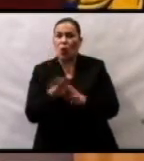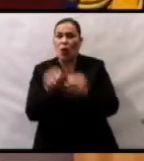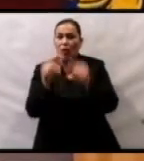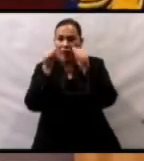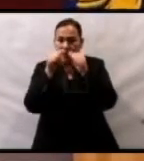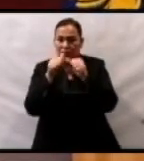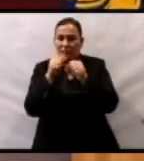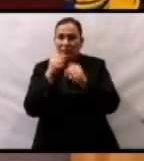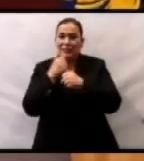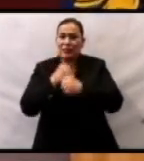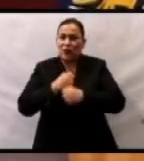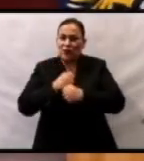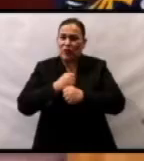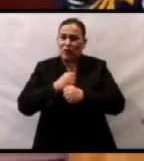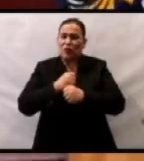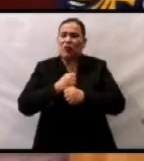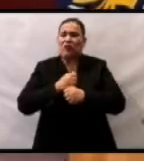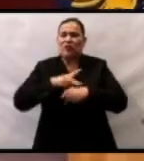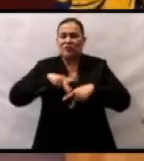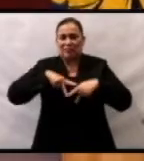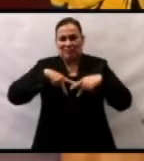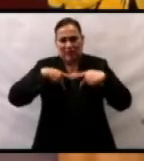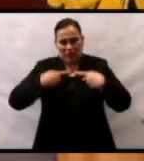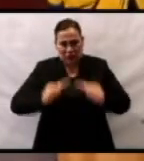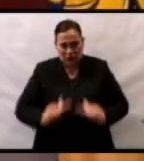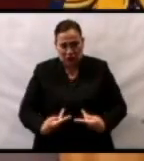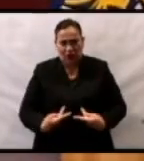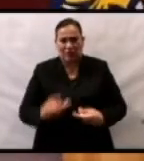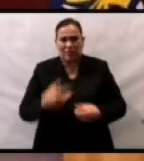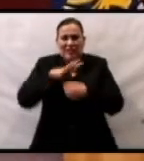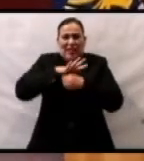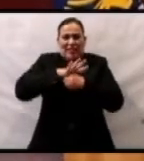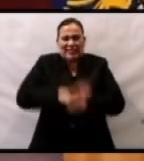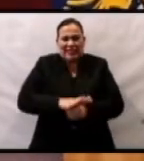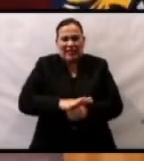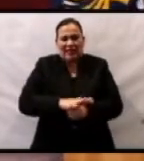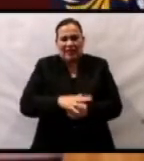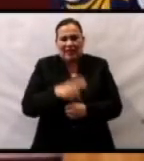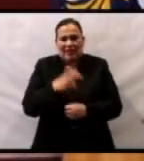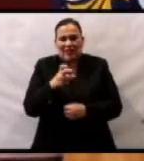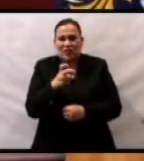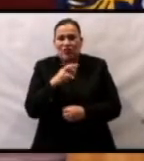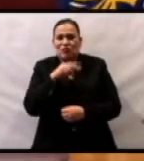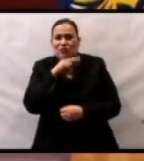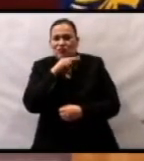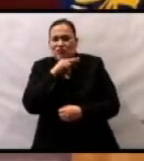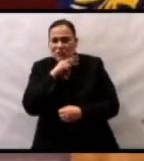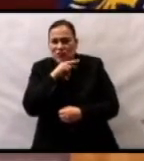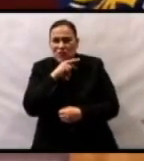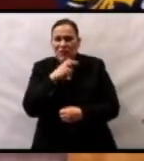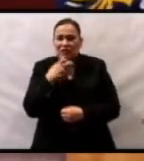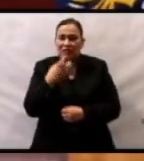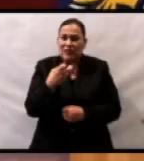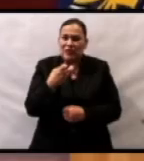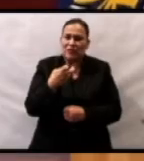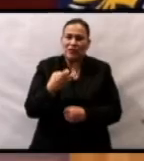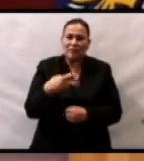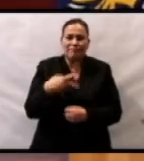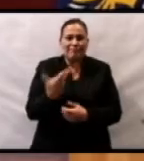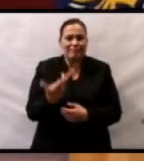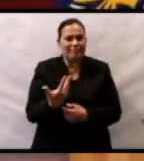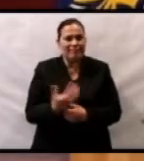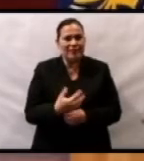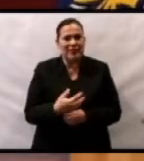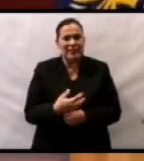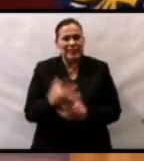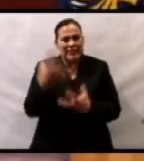sufrimos de ansiedad, sufrimos de angustia, sufrimos de ansiedad,